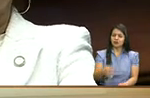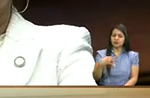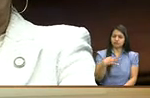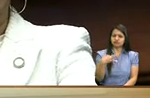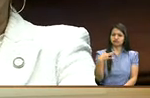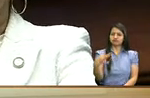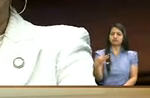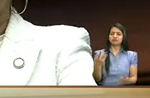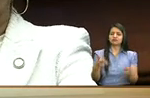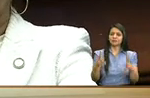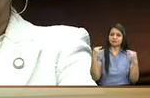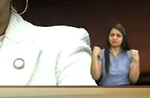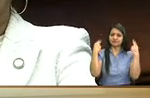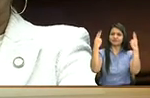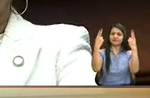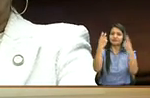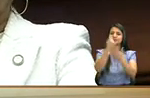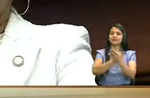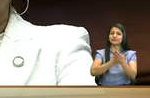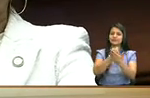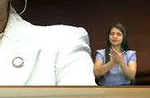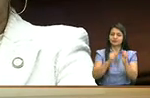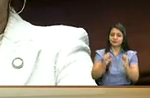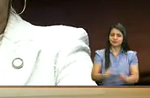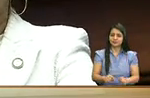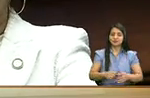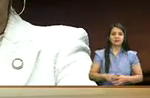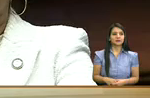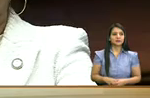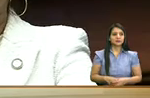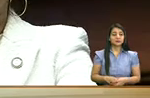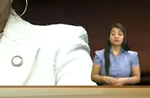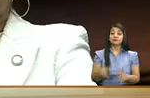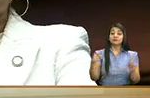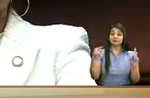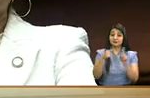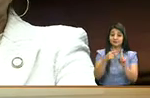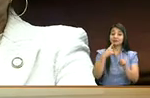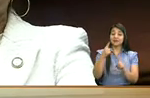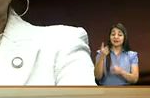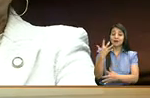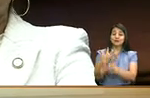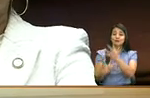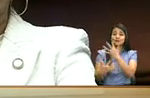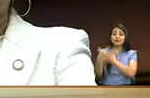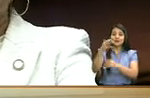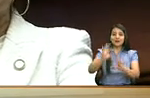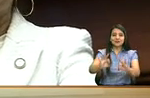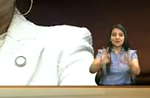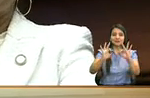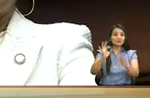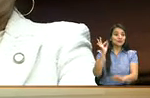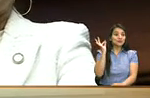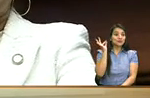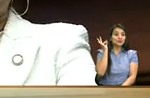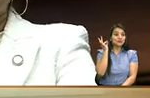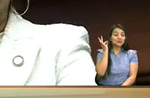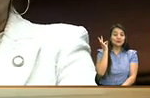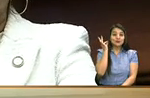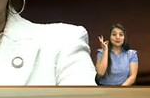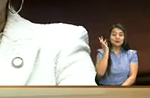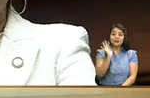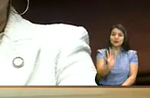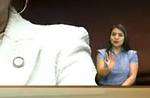un espíritu luchador. Paulette hizo historia al ser la mujer que